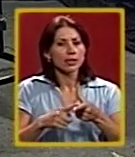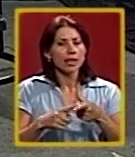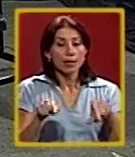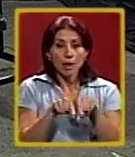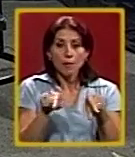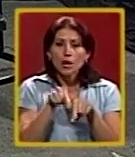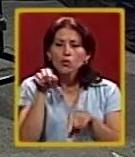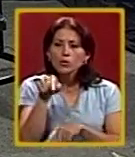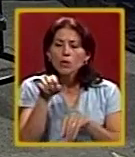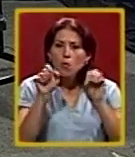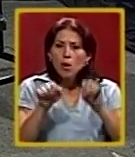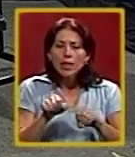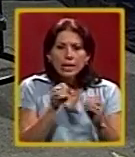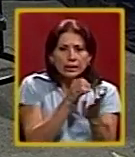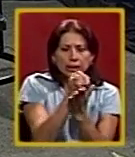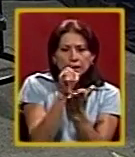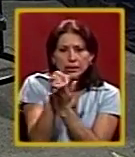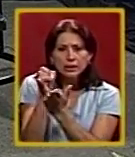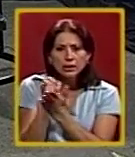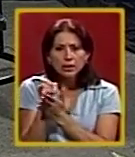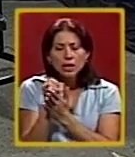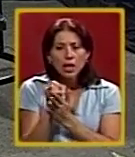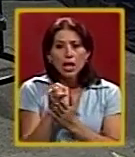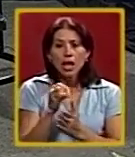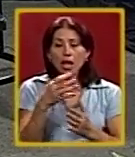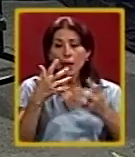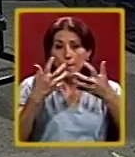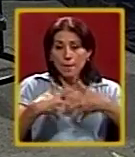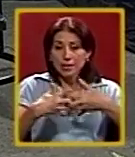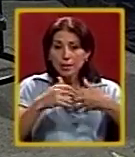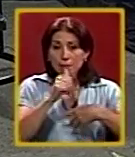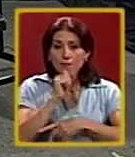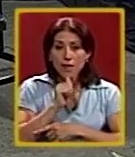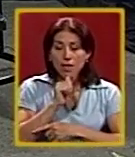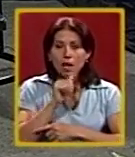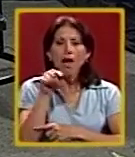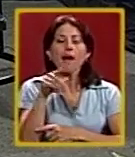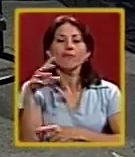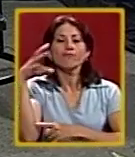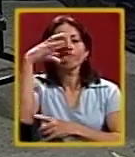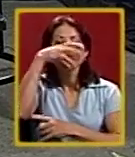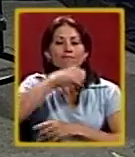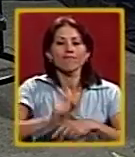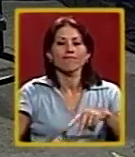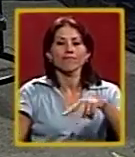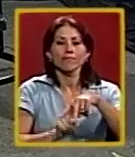en la empresa privada y encuentra mujeres ya llevando,